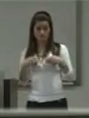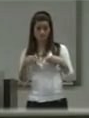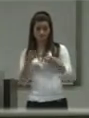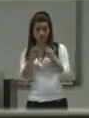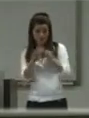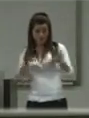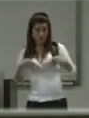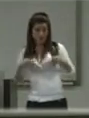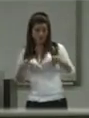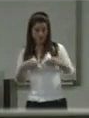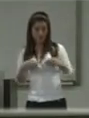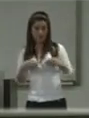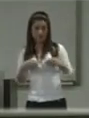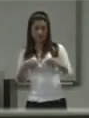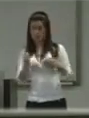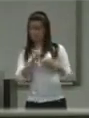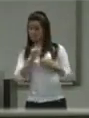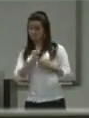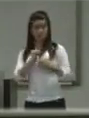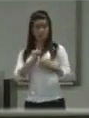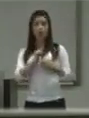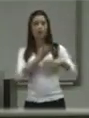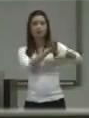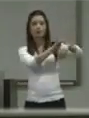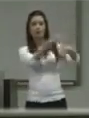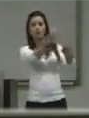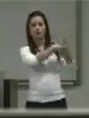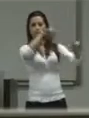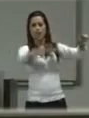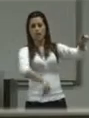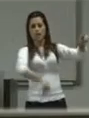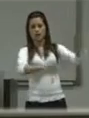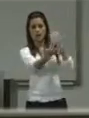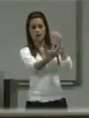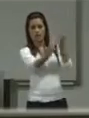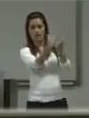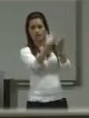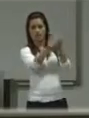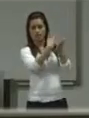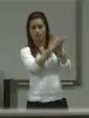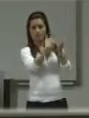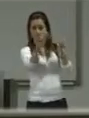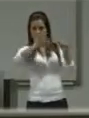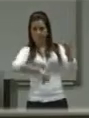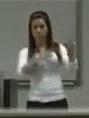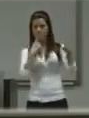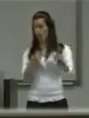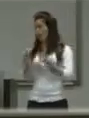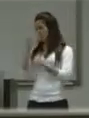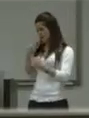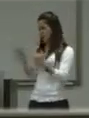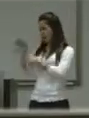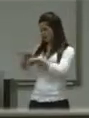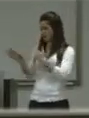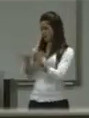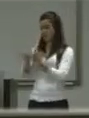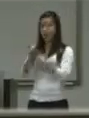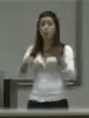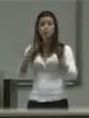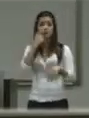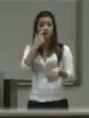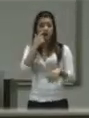porque se les ocurrió sino porque un médico les dijo tenemos casos de padres que con hijas de tres o cuatro años